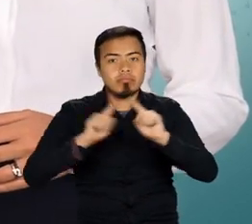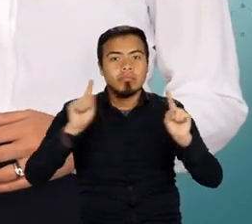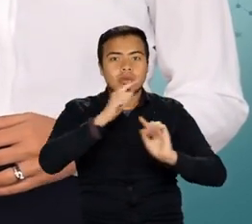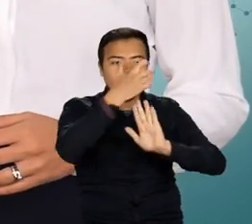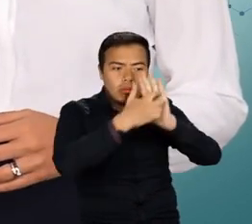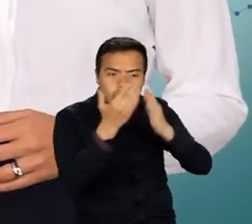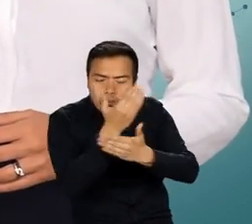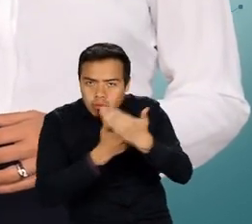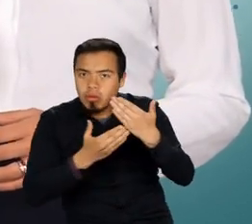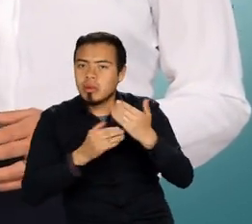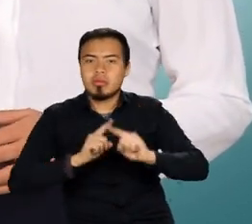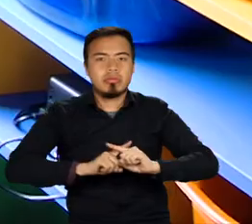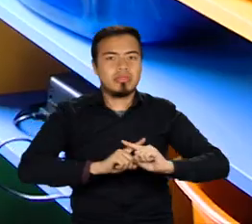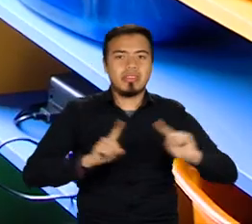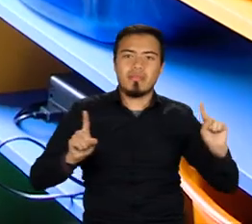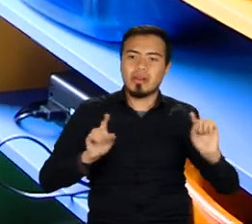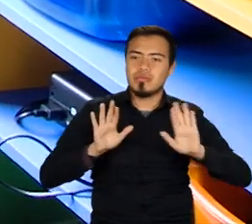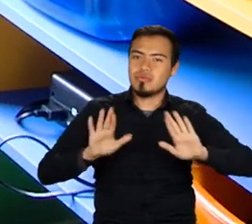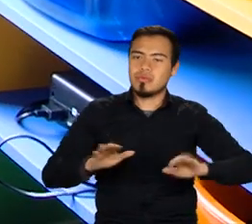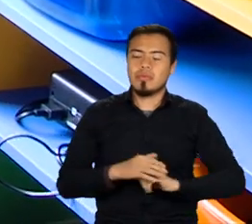seguimiento sean diferentes.